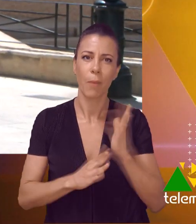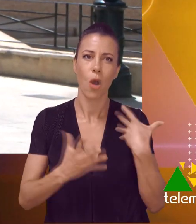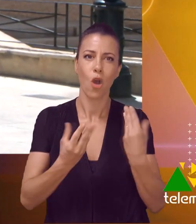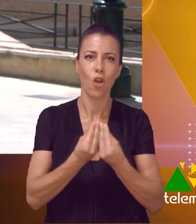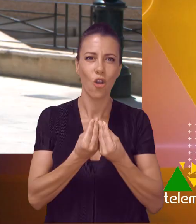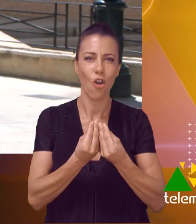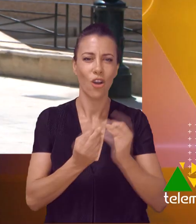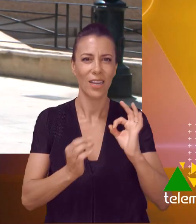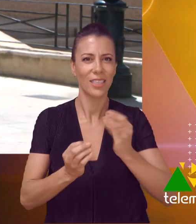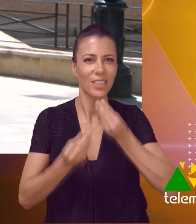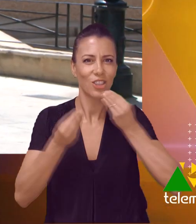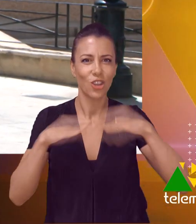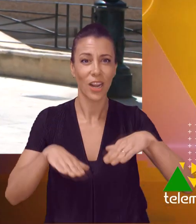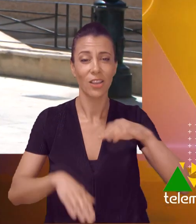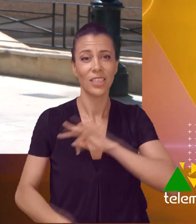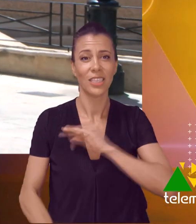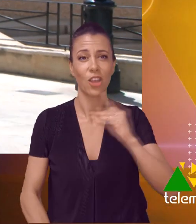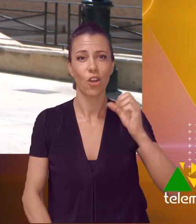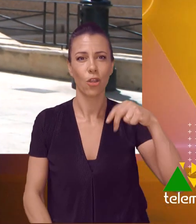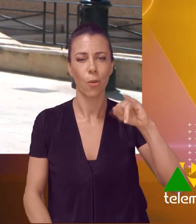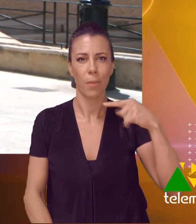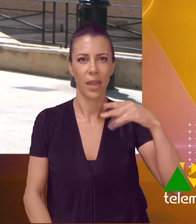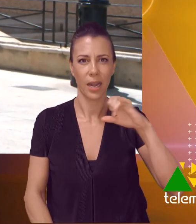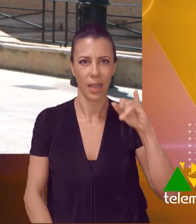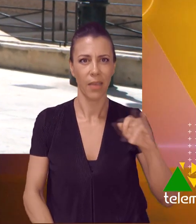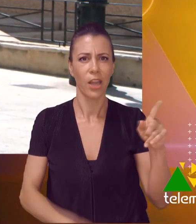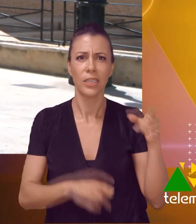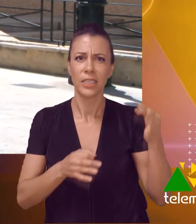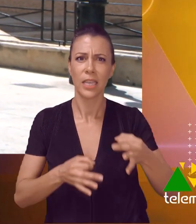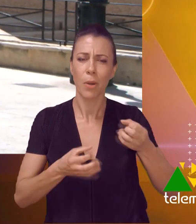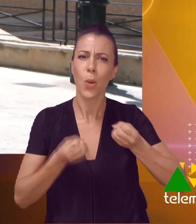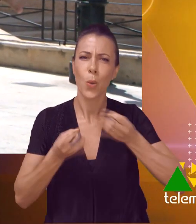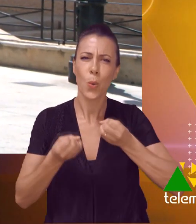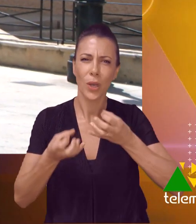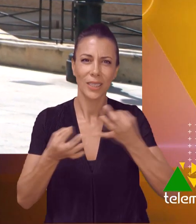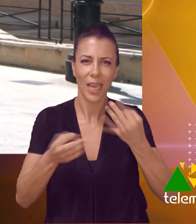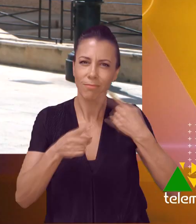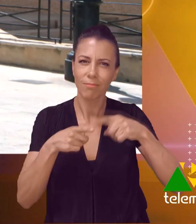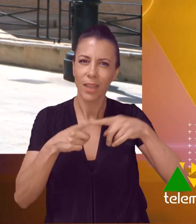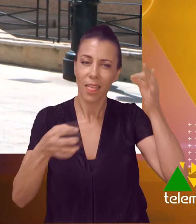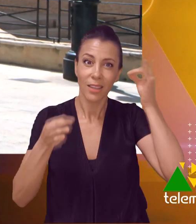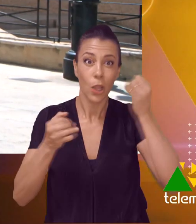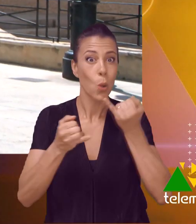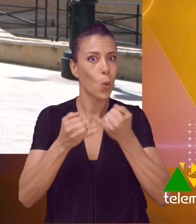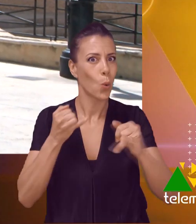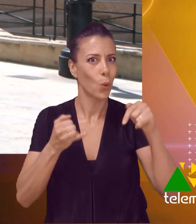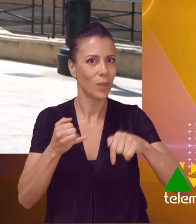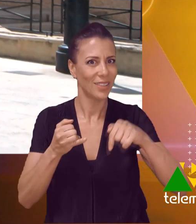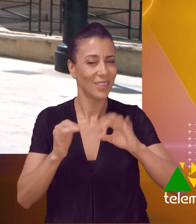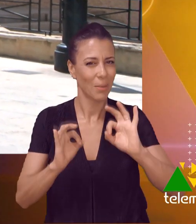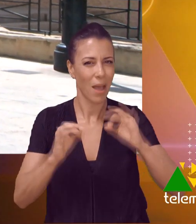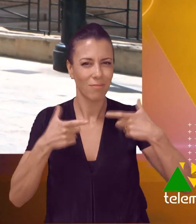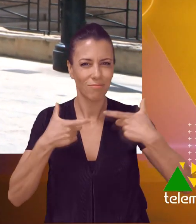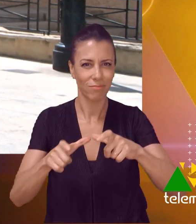oficial, como siempre, don Manuel Domínguez, que es el que nos acompaña para contarnos los entresijos de esta última parte de nuestra